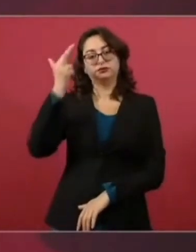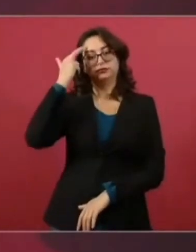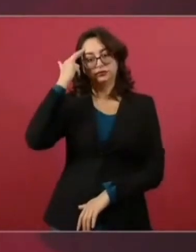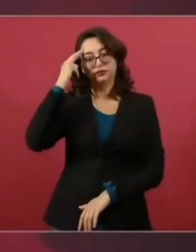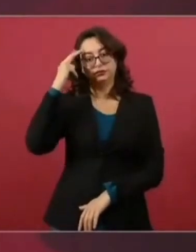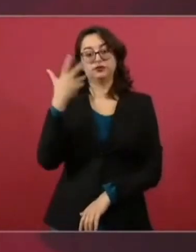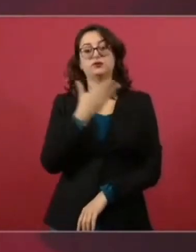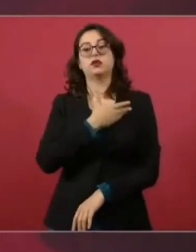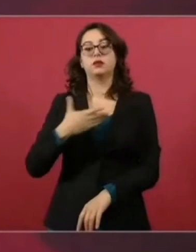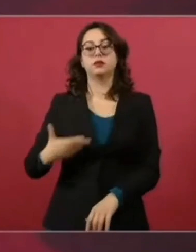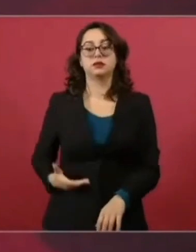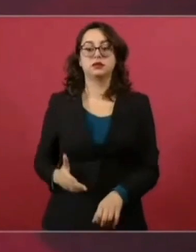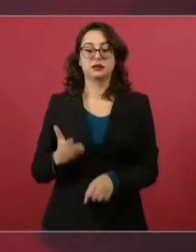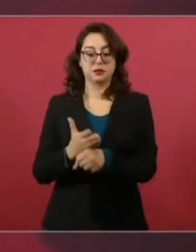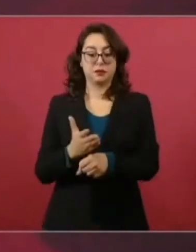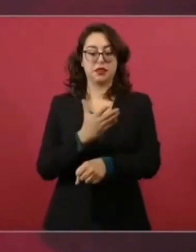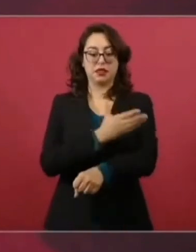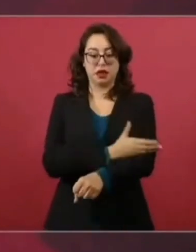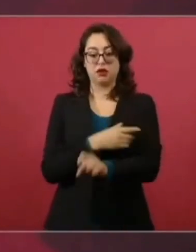una campaña